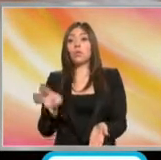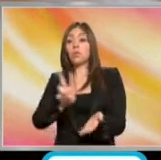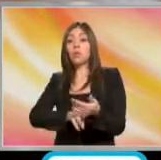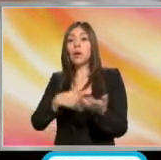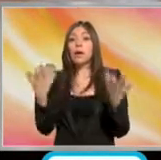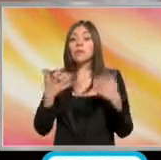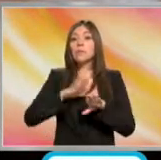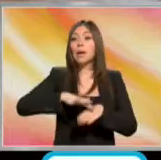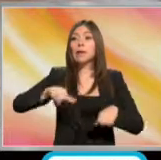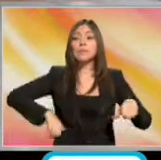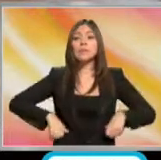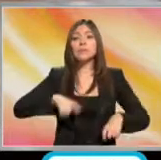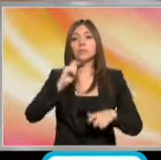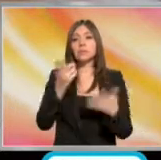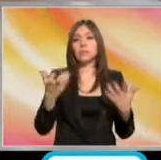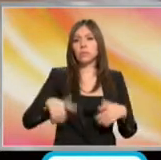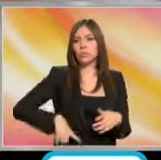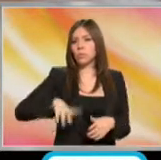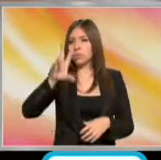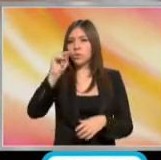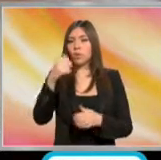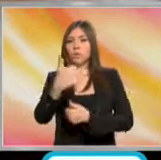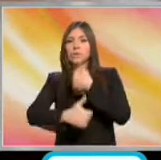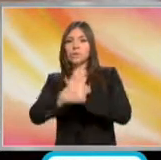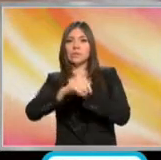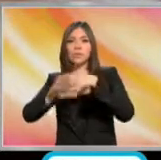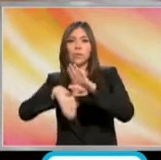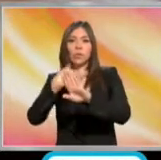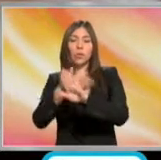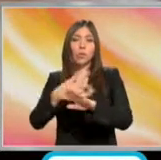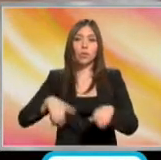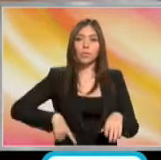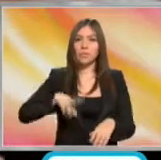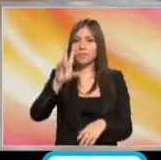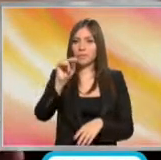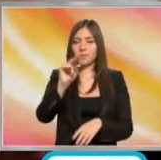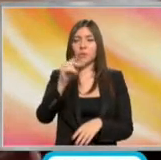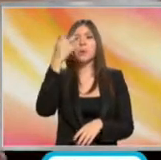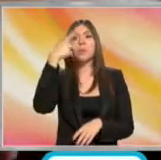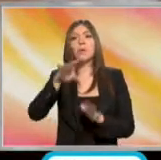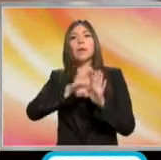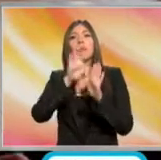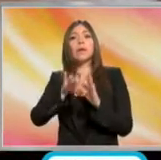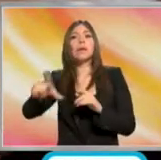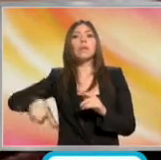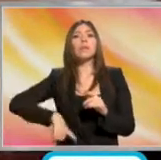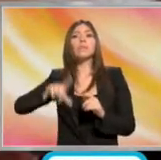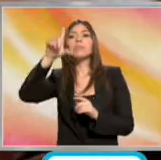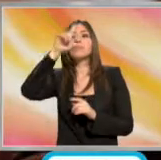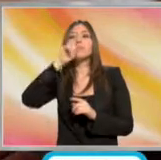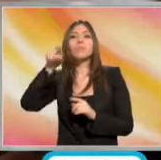hace el gobierno, ni tampoco hacer una competencia. Al contrario, tratamos de que donde ellos por alguna